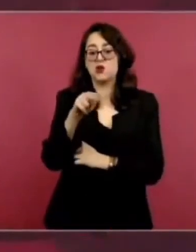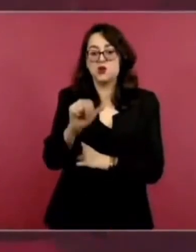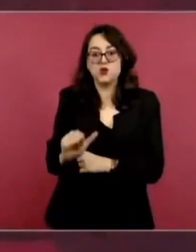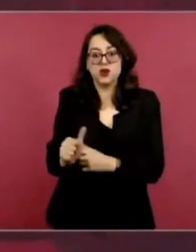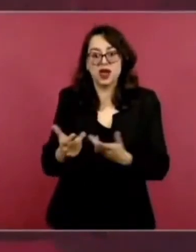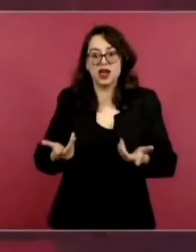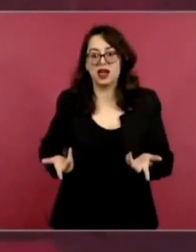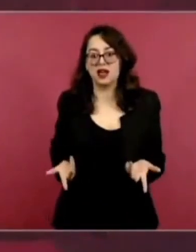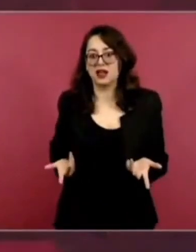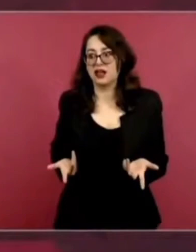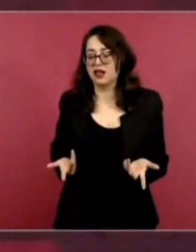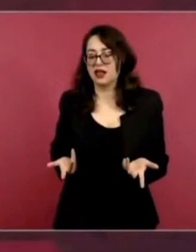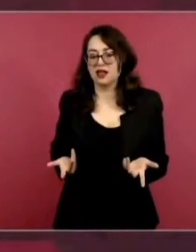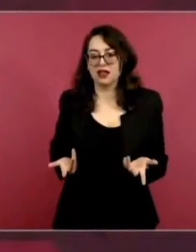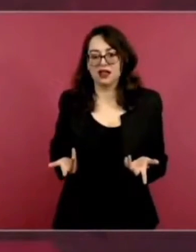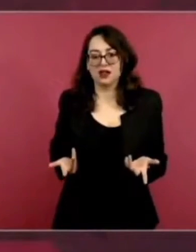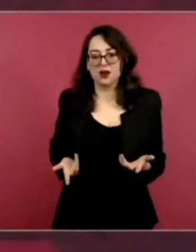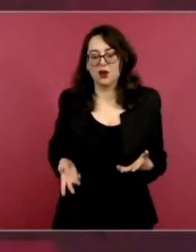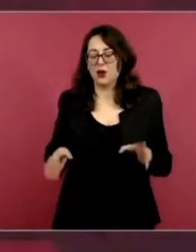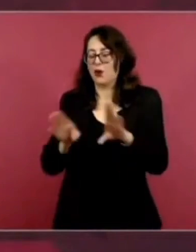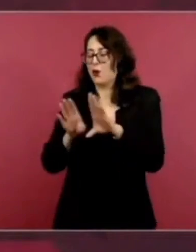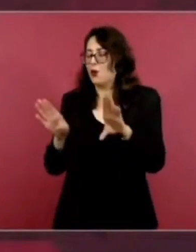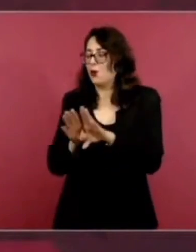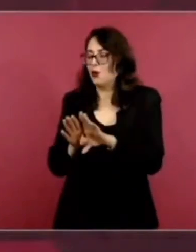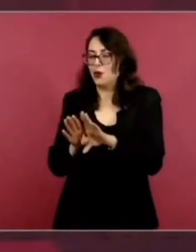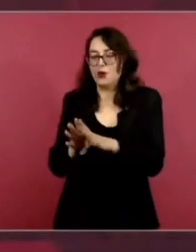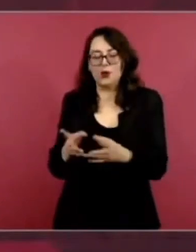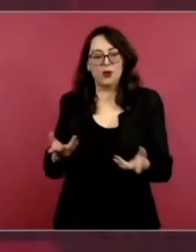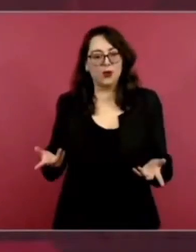No, pues sí está mal. Ya